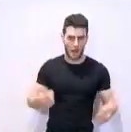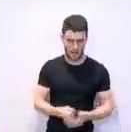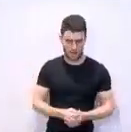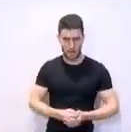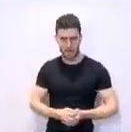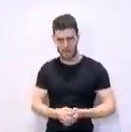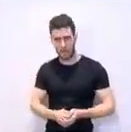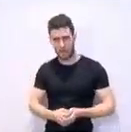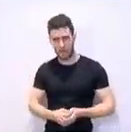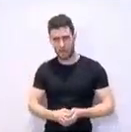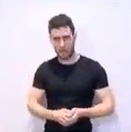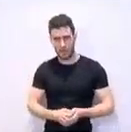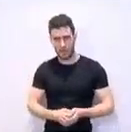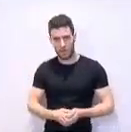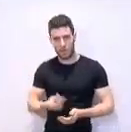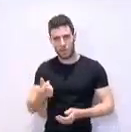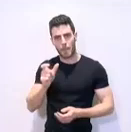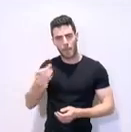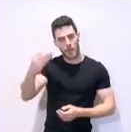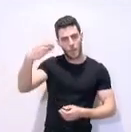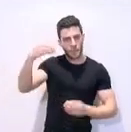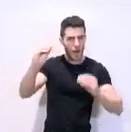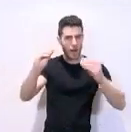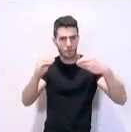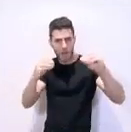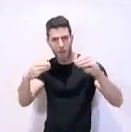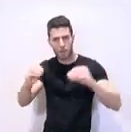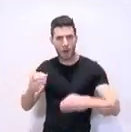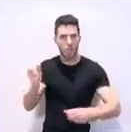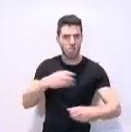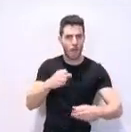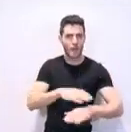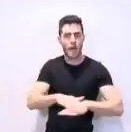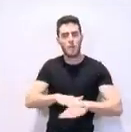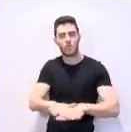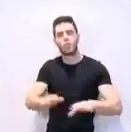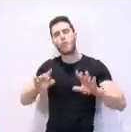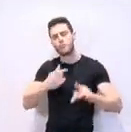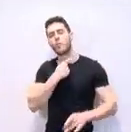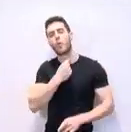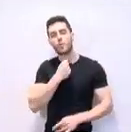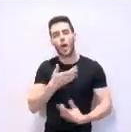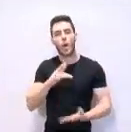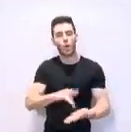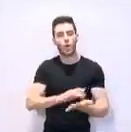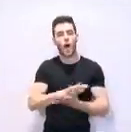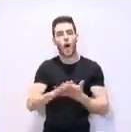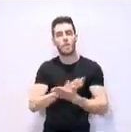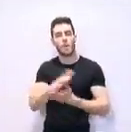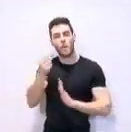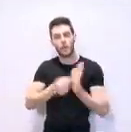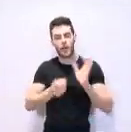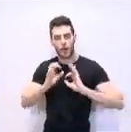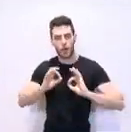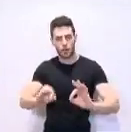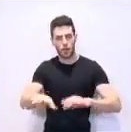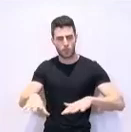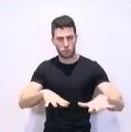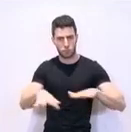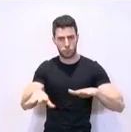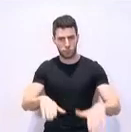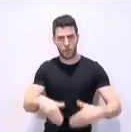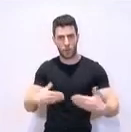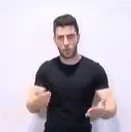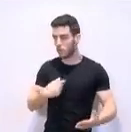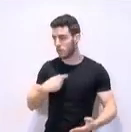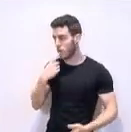incremento sobre los precios y la cesta básica, pero cuando se trata de que hablemos de qué medidas concretas vamos a tomar para... No le he